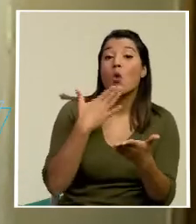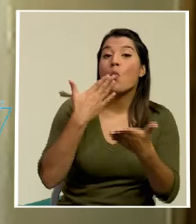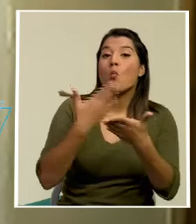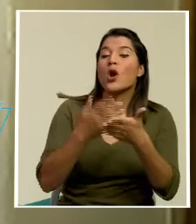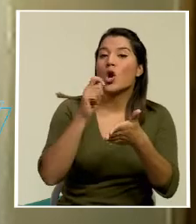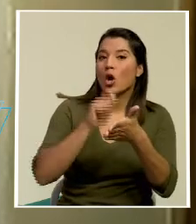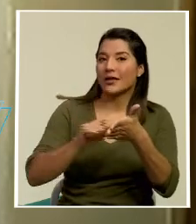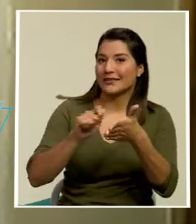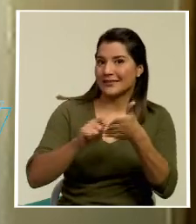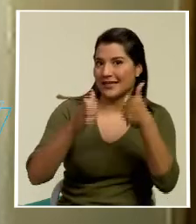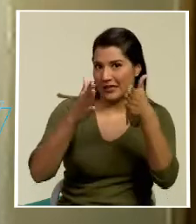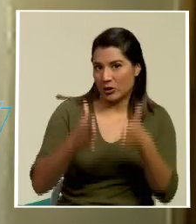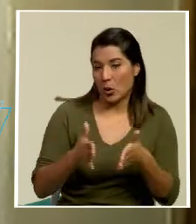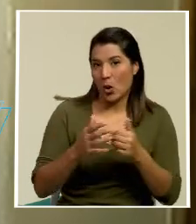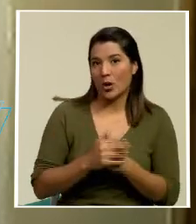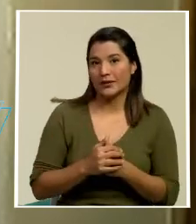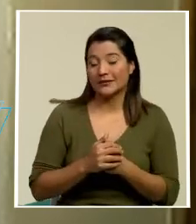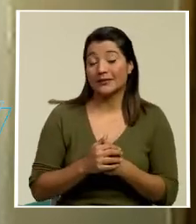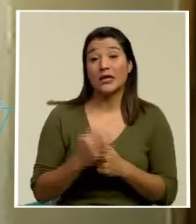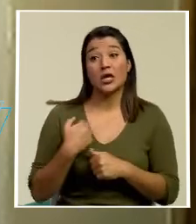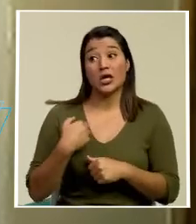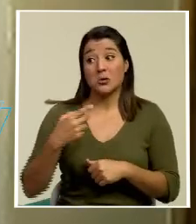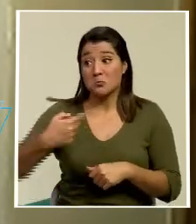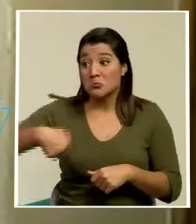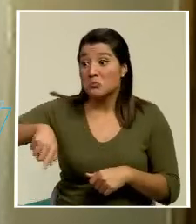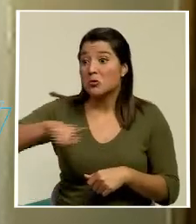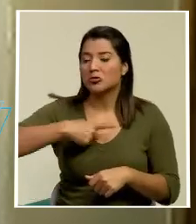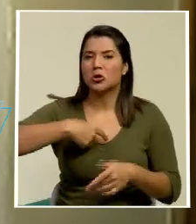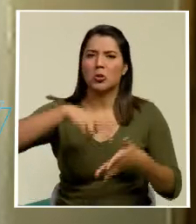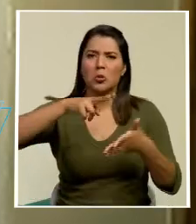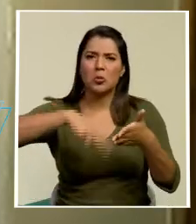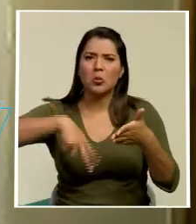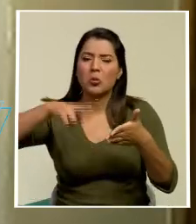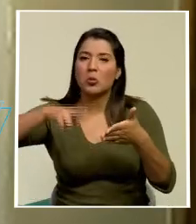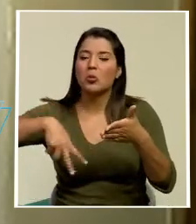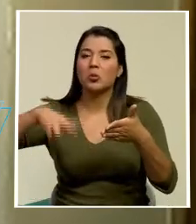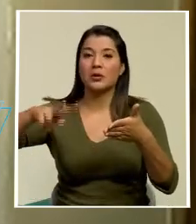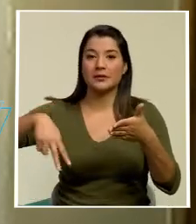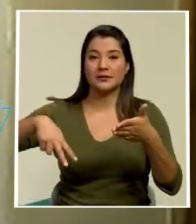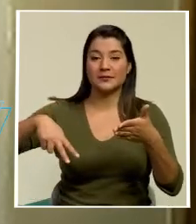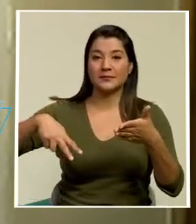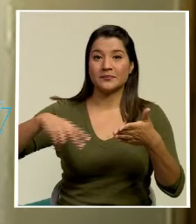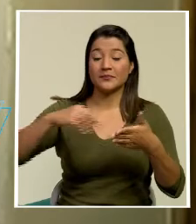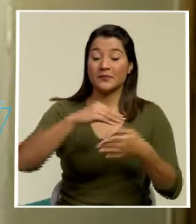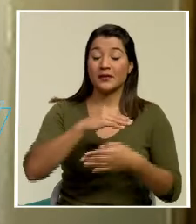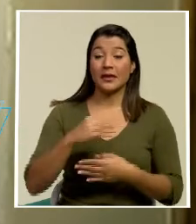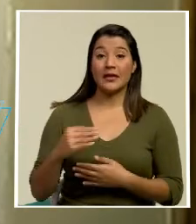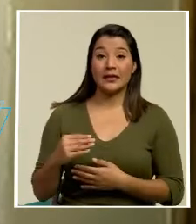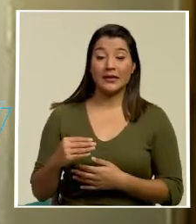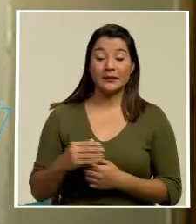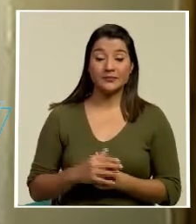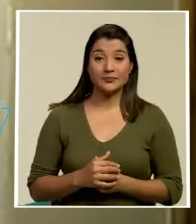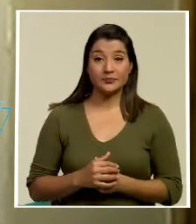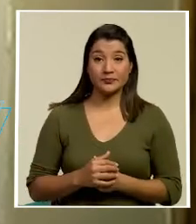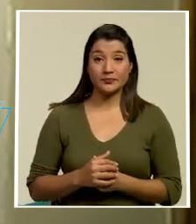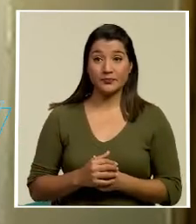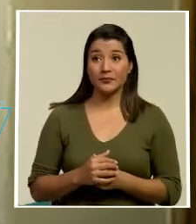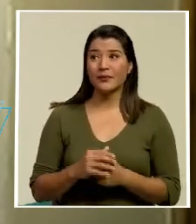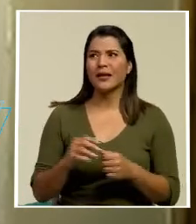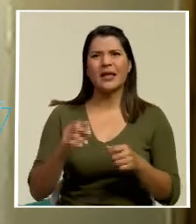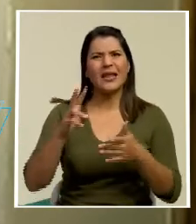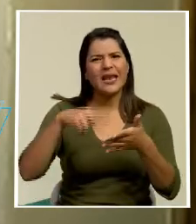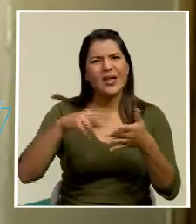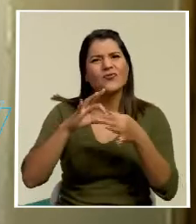de poder leer y los movimientos que se dieron en